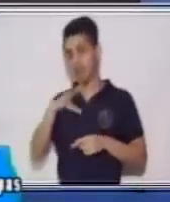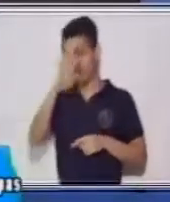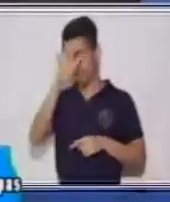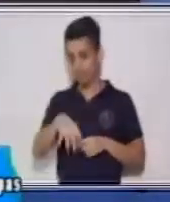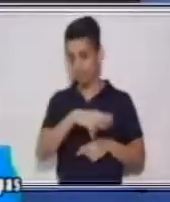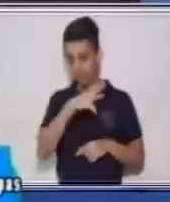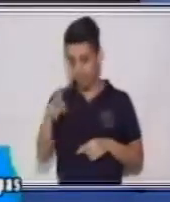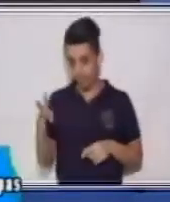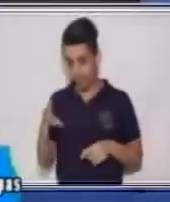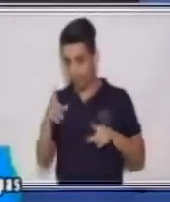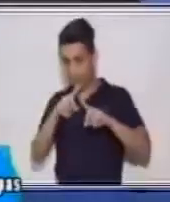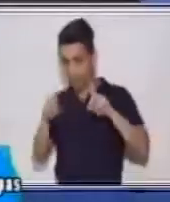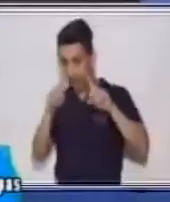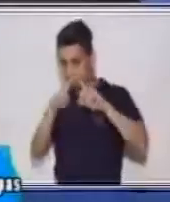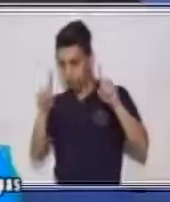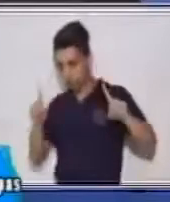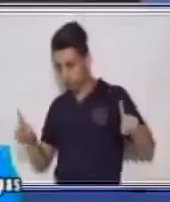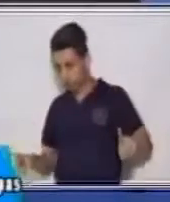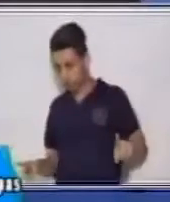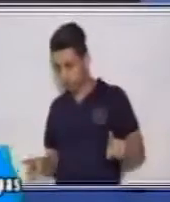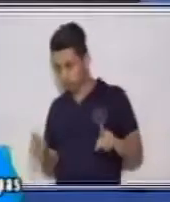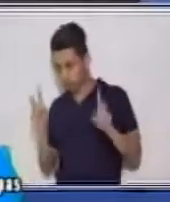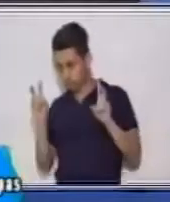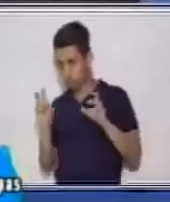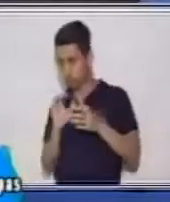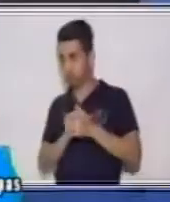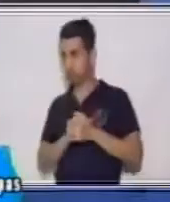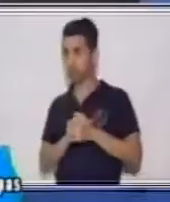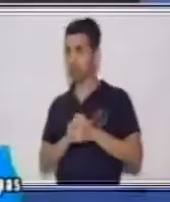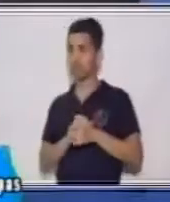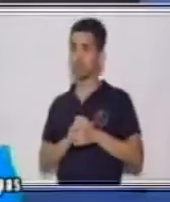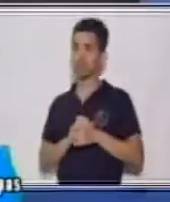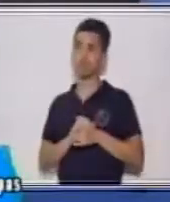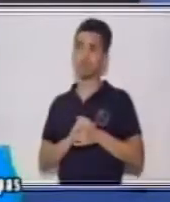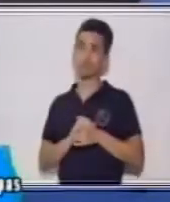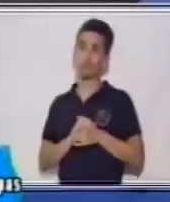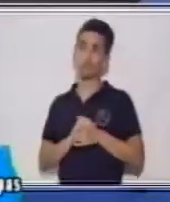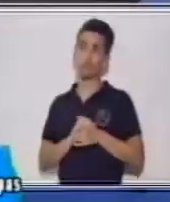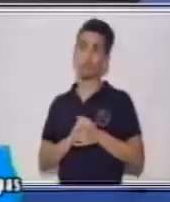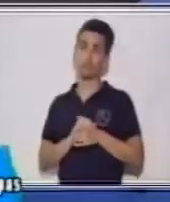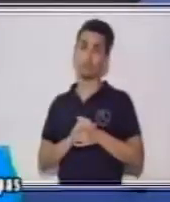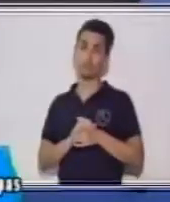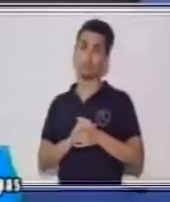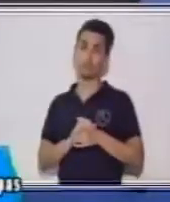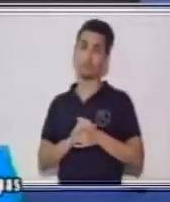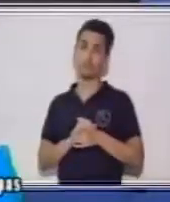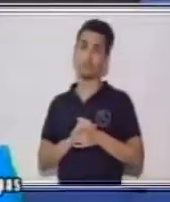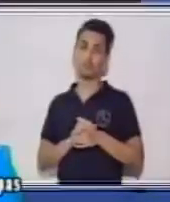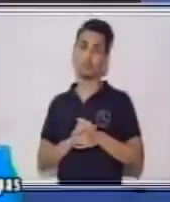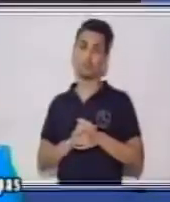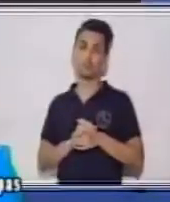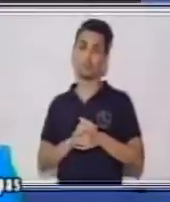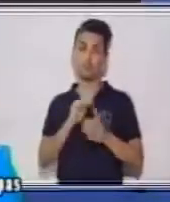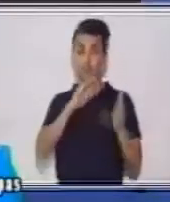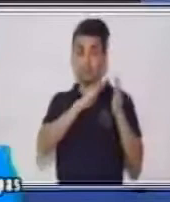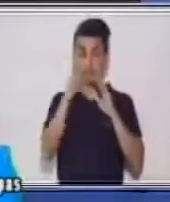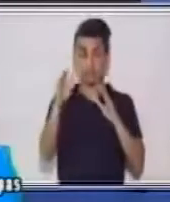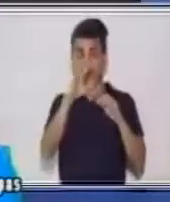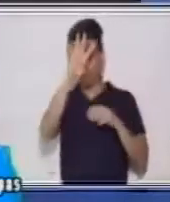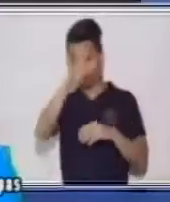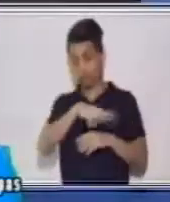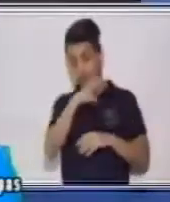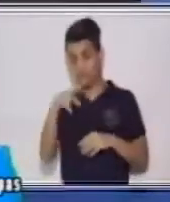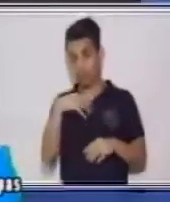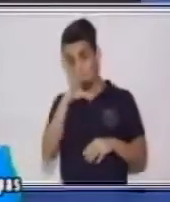donde están las variables de lo que estoy investigando. De esa misma tabla voy a sacar un